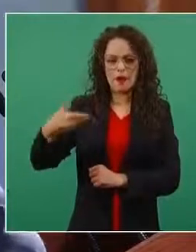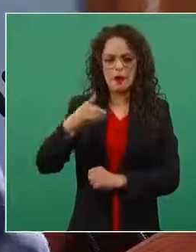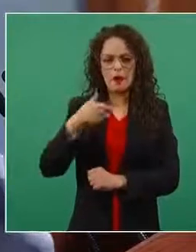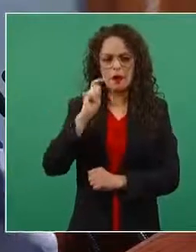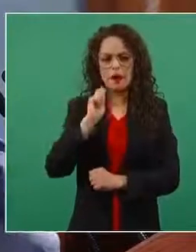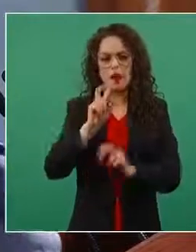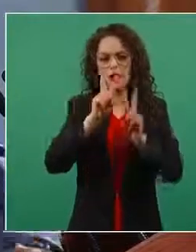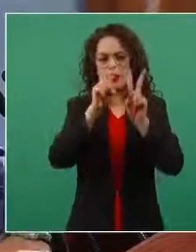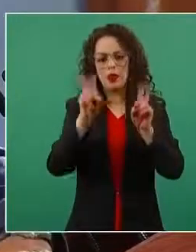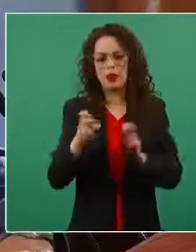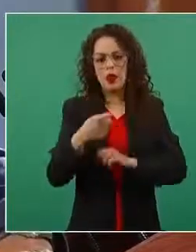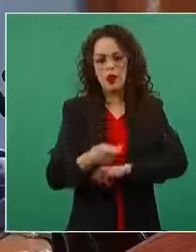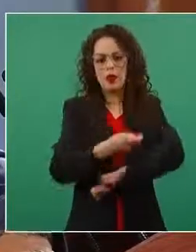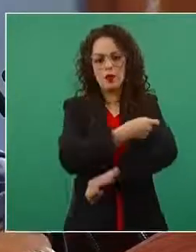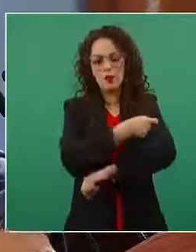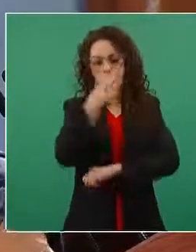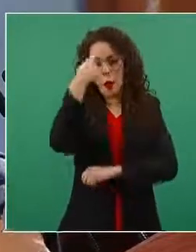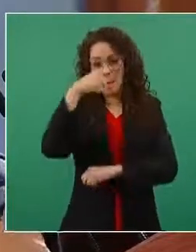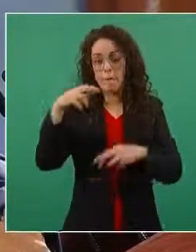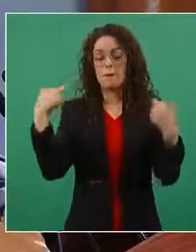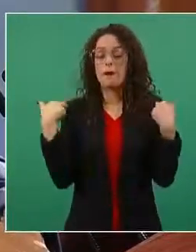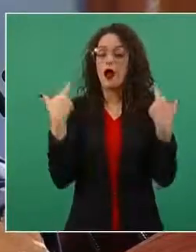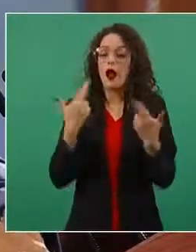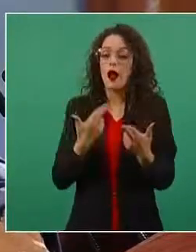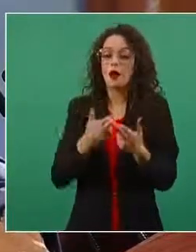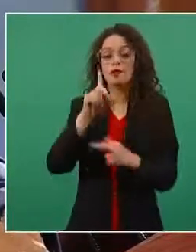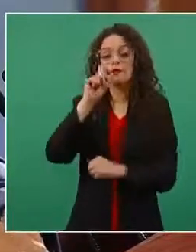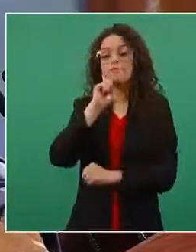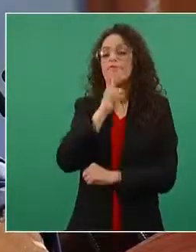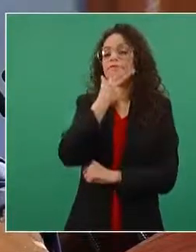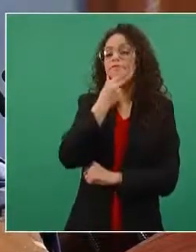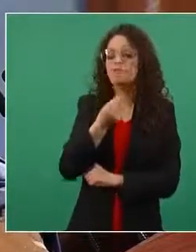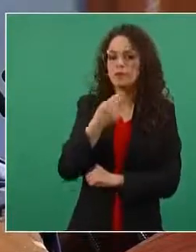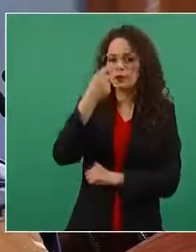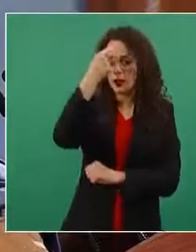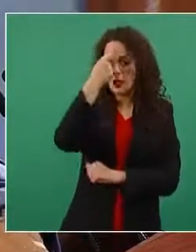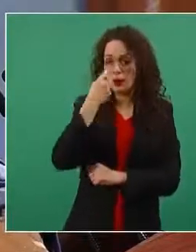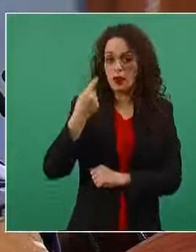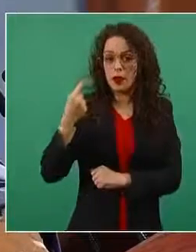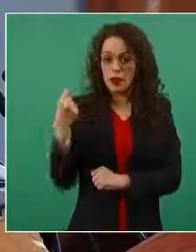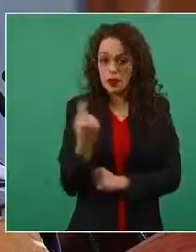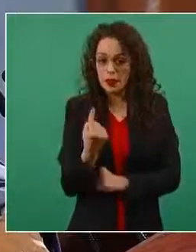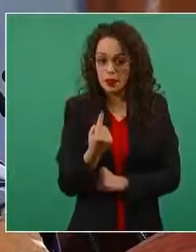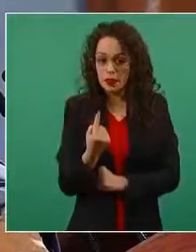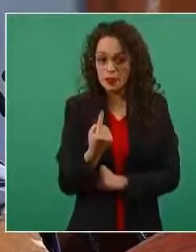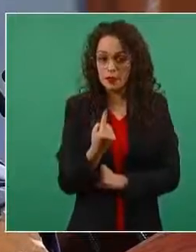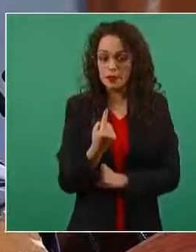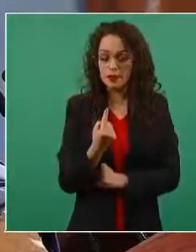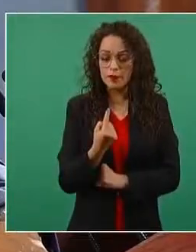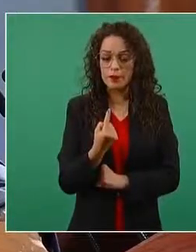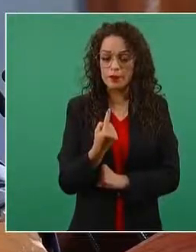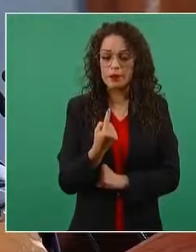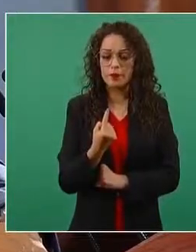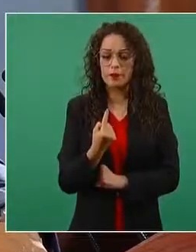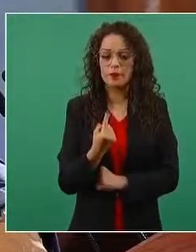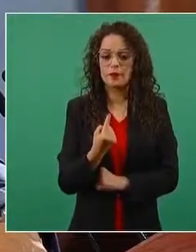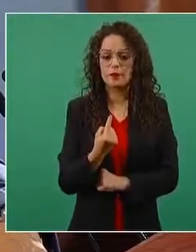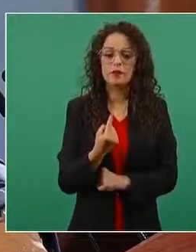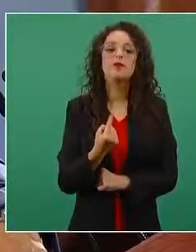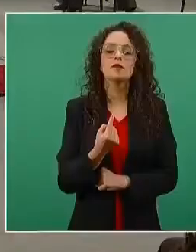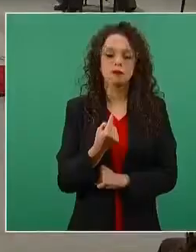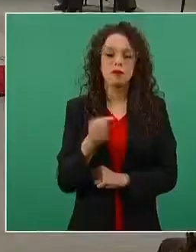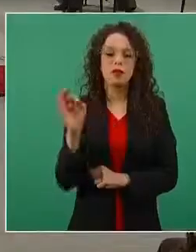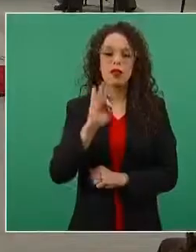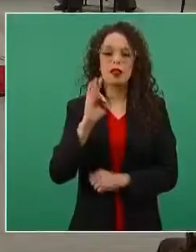la vacunación para maestras y maestros con el propósito de que se regrese